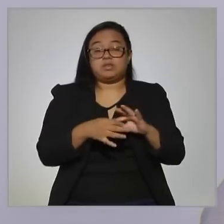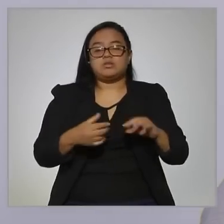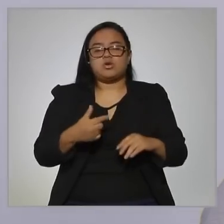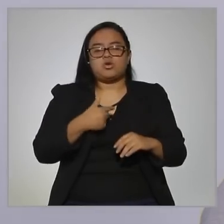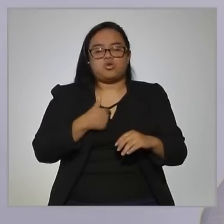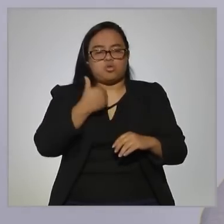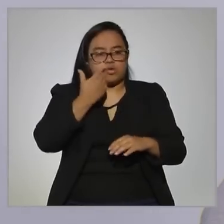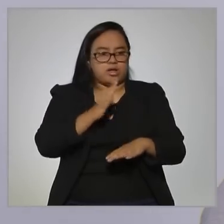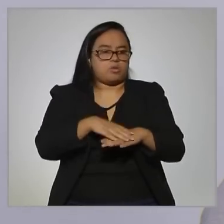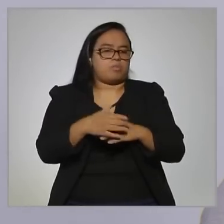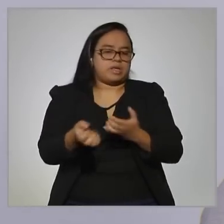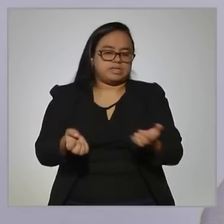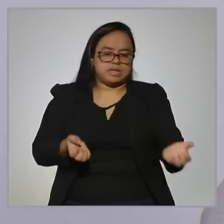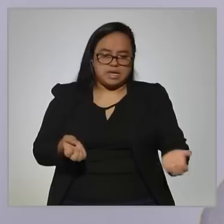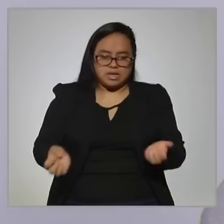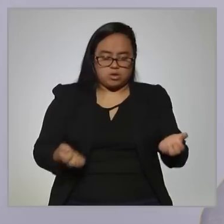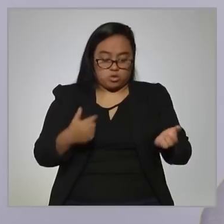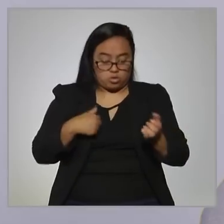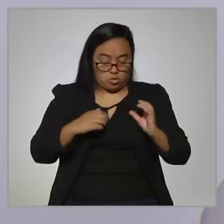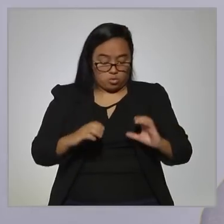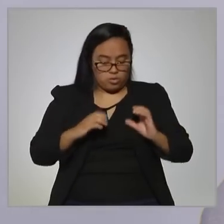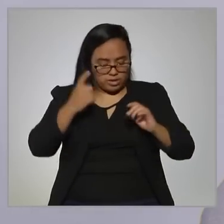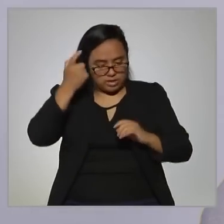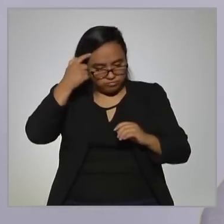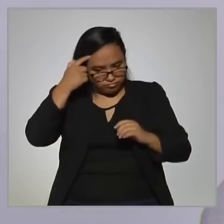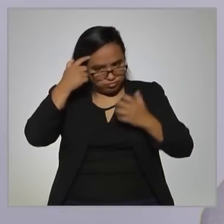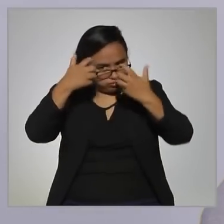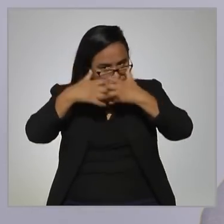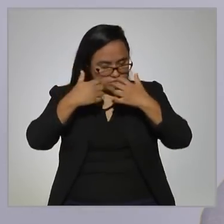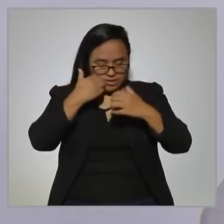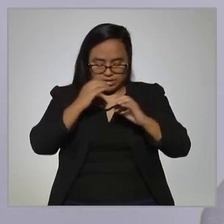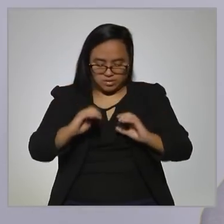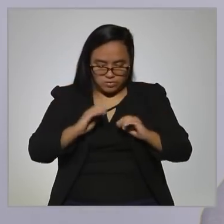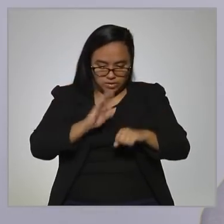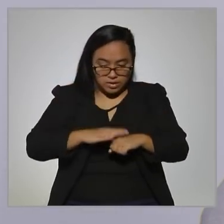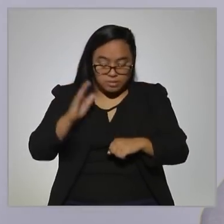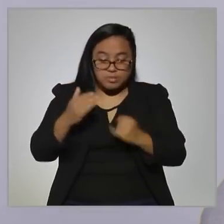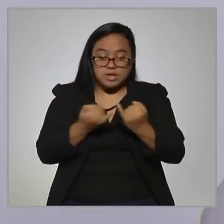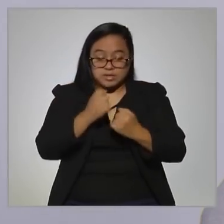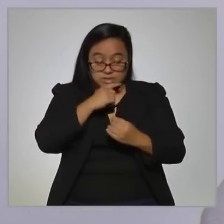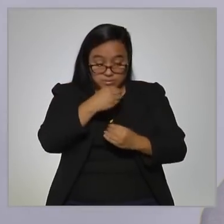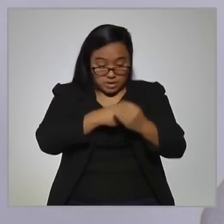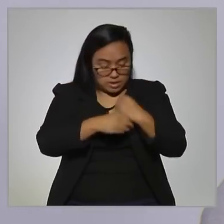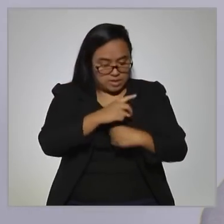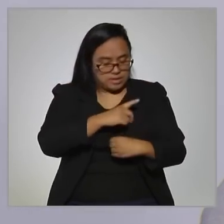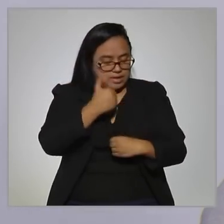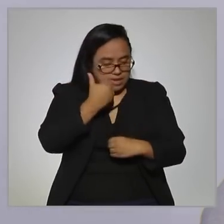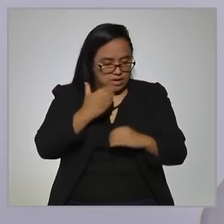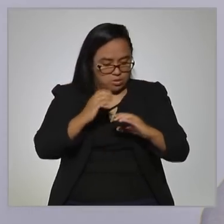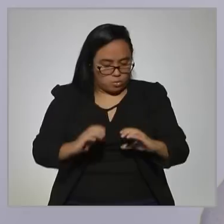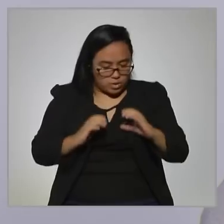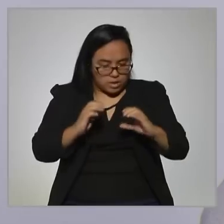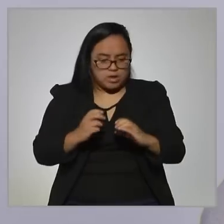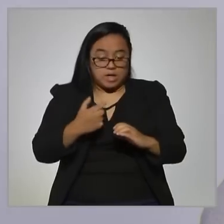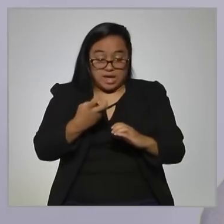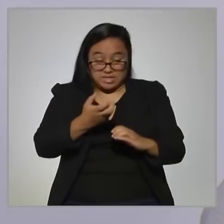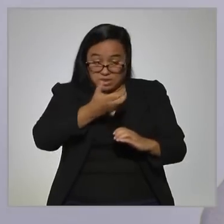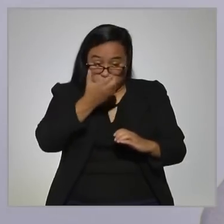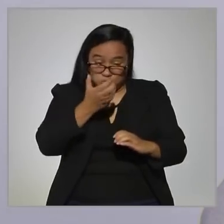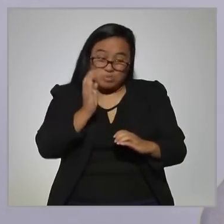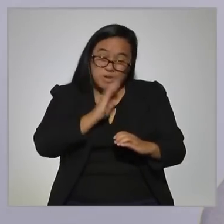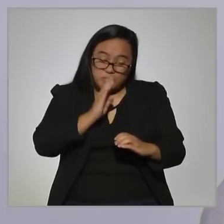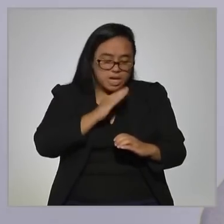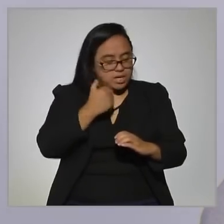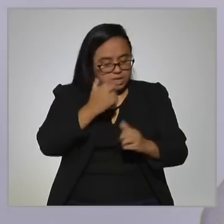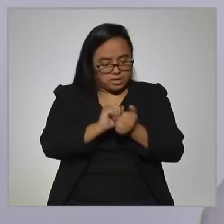hacer más ejercicio, voy a cuidar mi salud mental, voy a cuidar mi alimentación, voy a transformar hábitos.